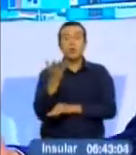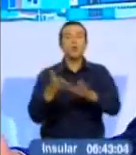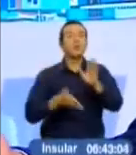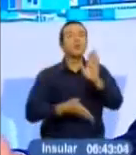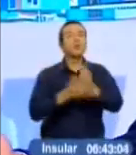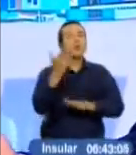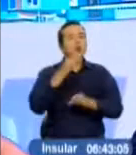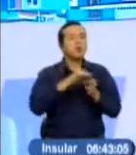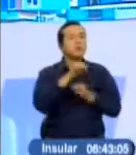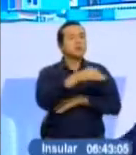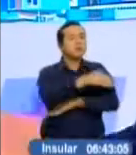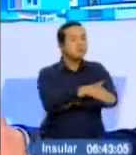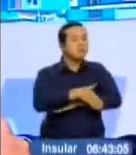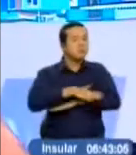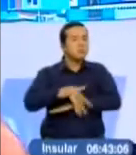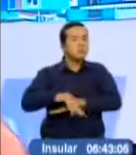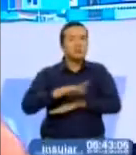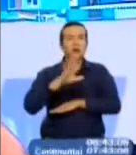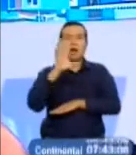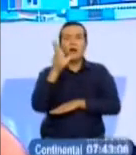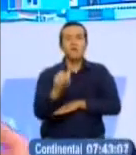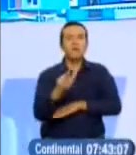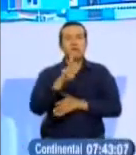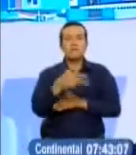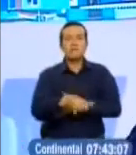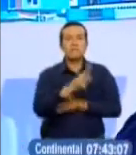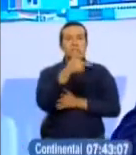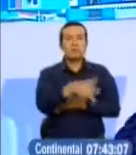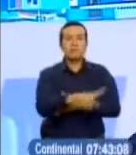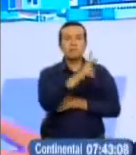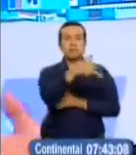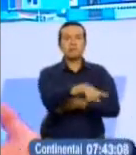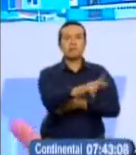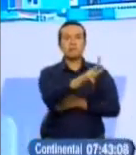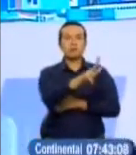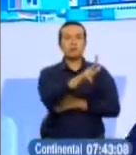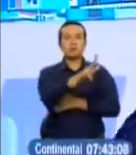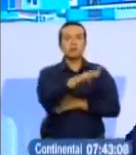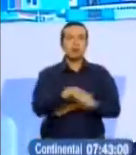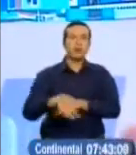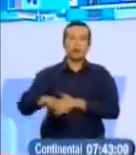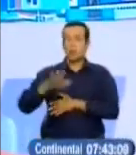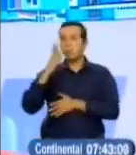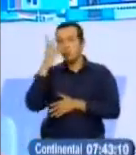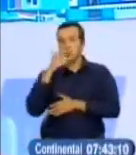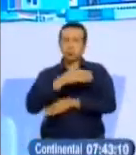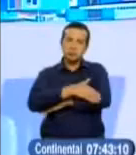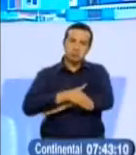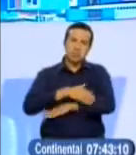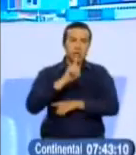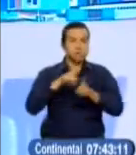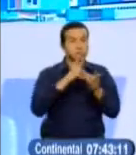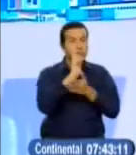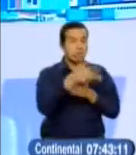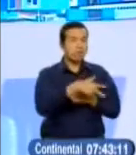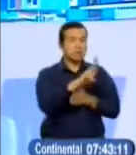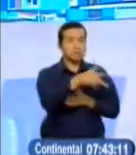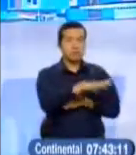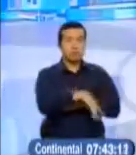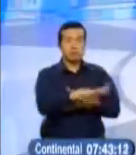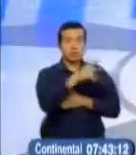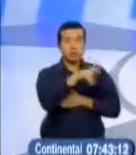minuto de esa carretera principal y estás en áfrica son caminos vecinales llenos de baches algunos intransitables en el